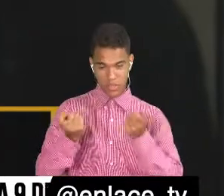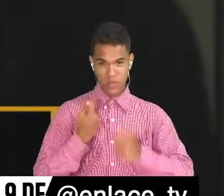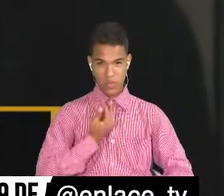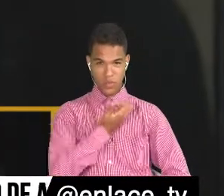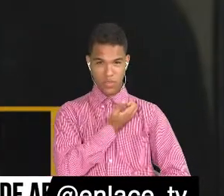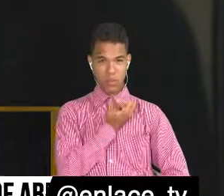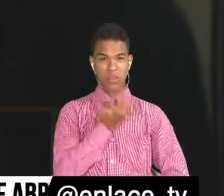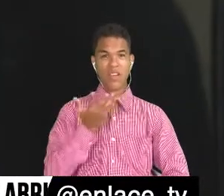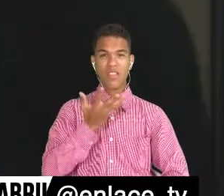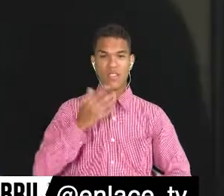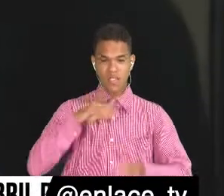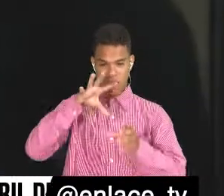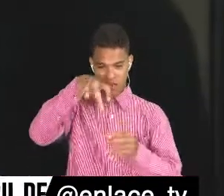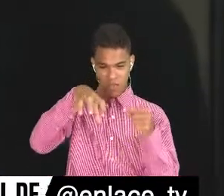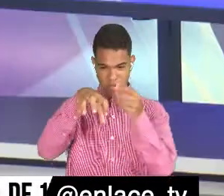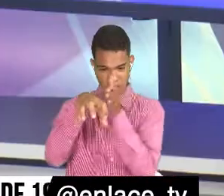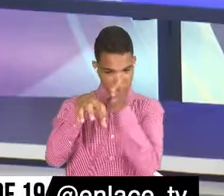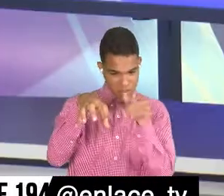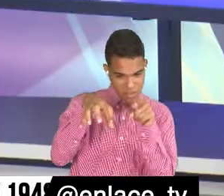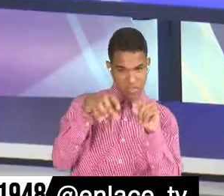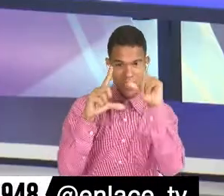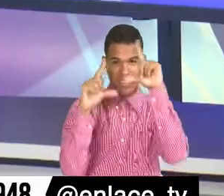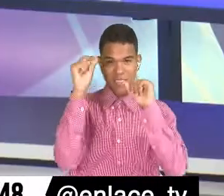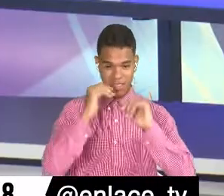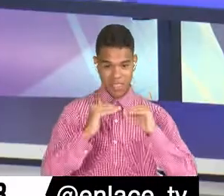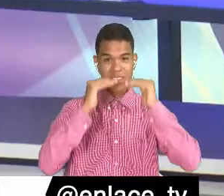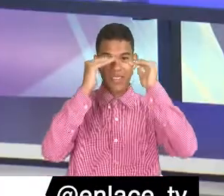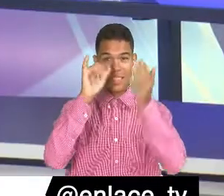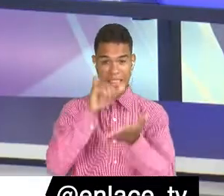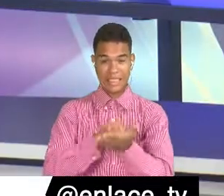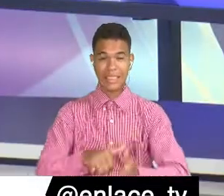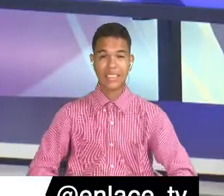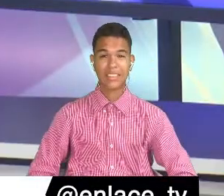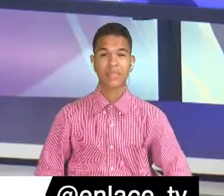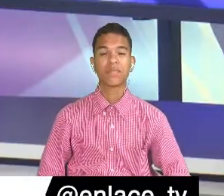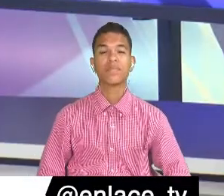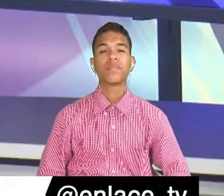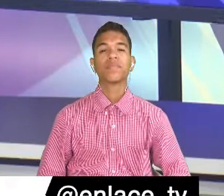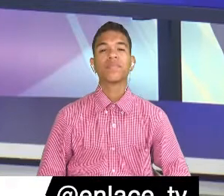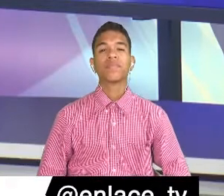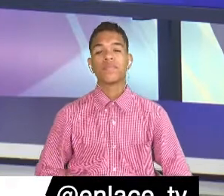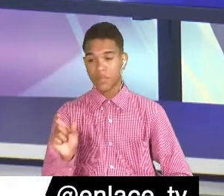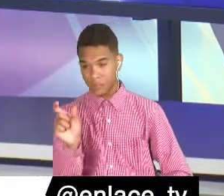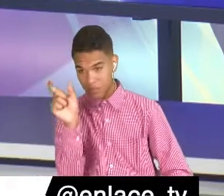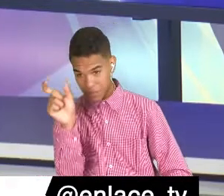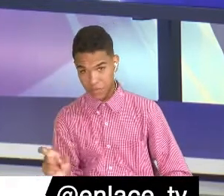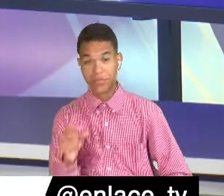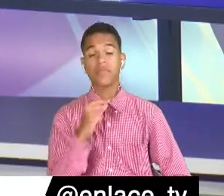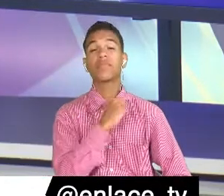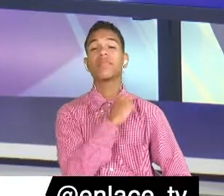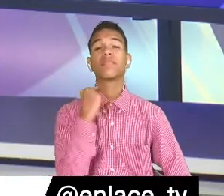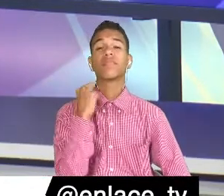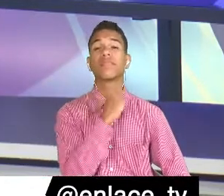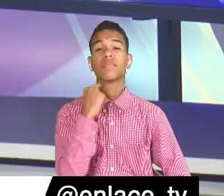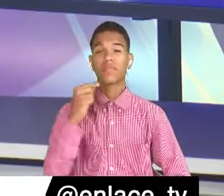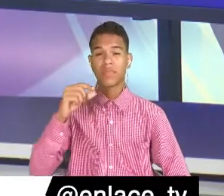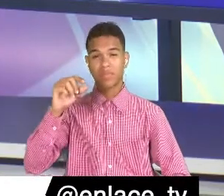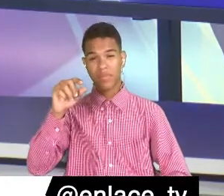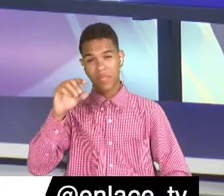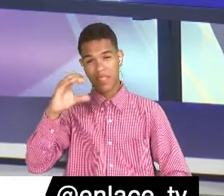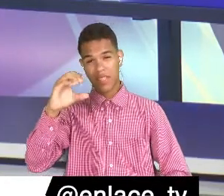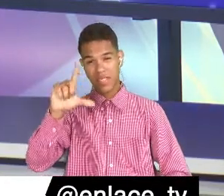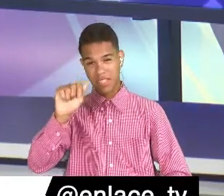parte posterior de Superestrellas. Párroco de la Capilla San Pedro Claver, en el nororiente de la ciudad, promueve actividad